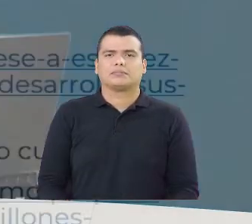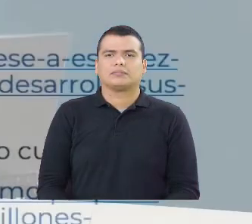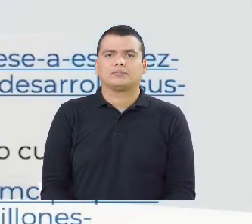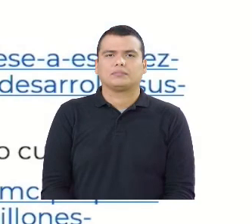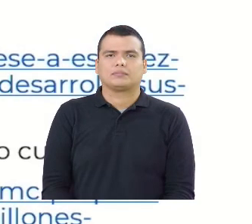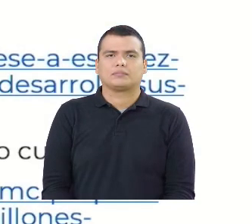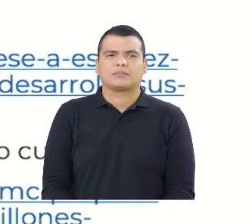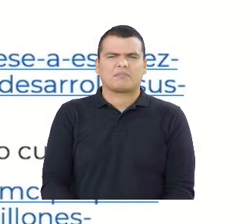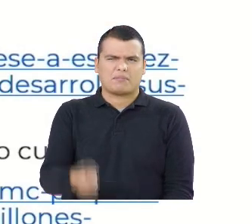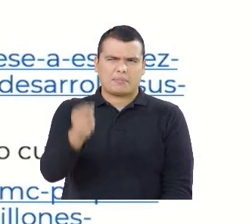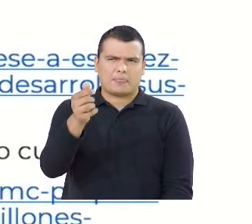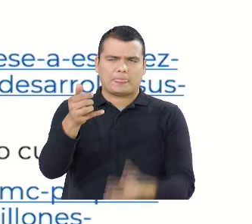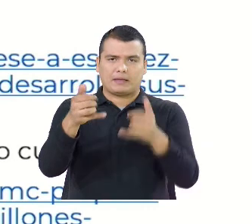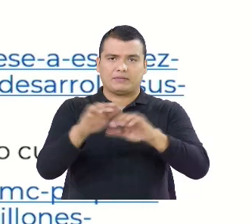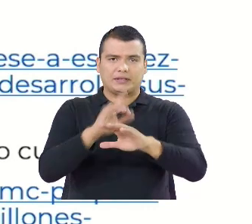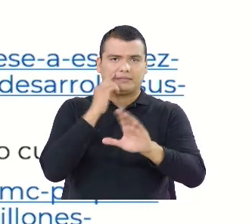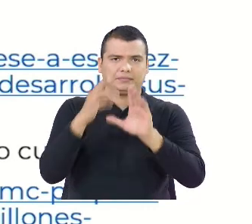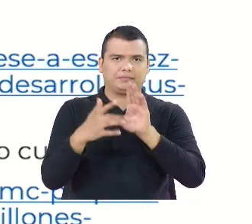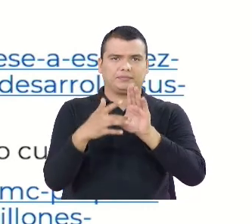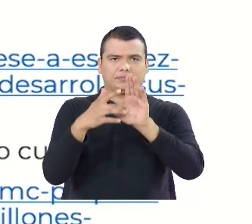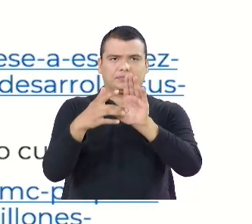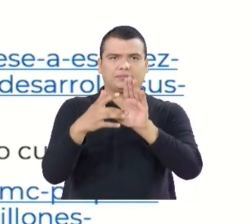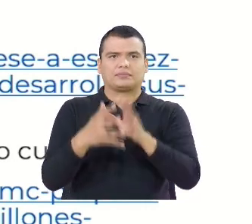Para terminar, aquí les